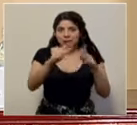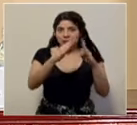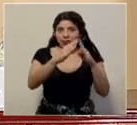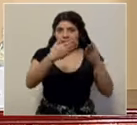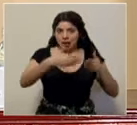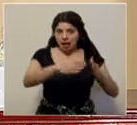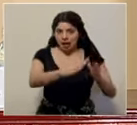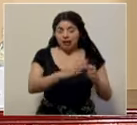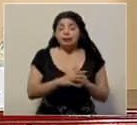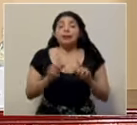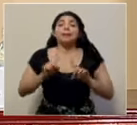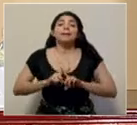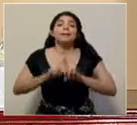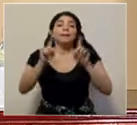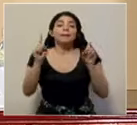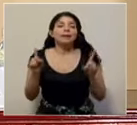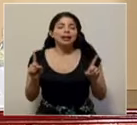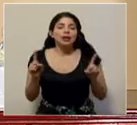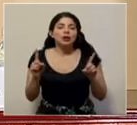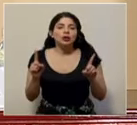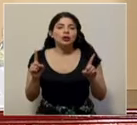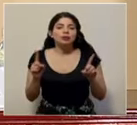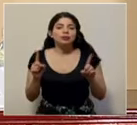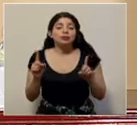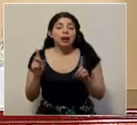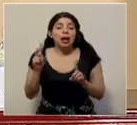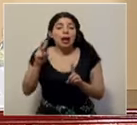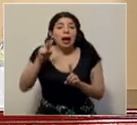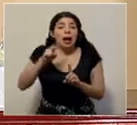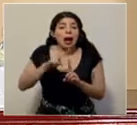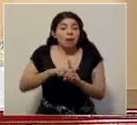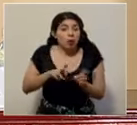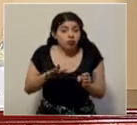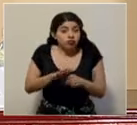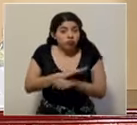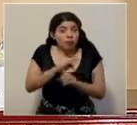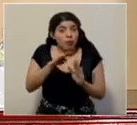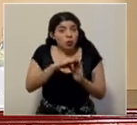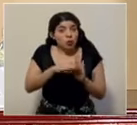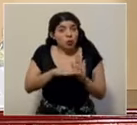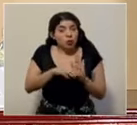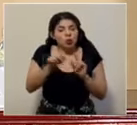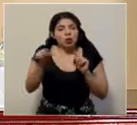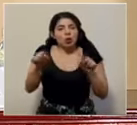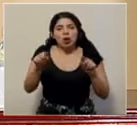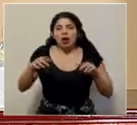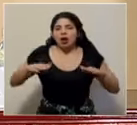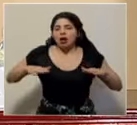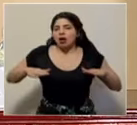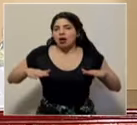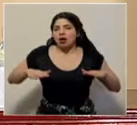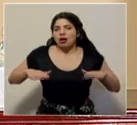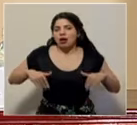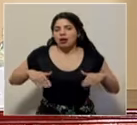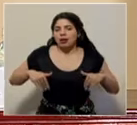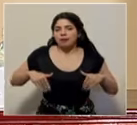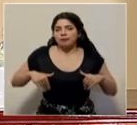calle, pero la implementación de este protocolo todavía no se ha dado en